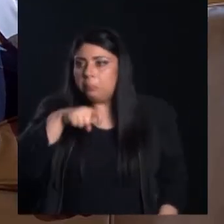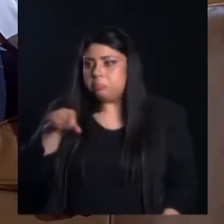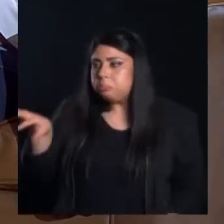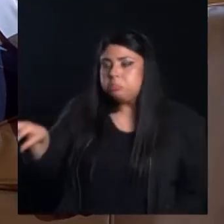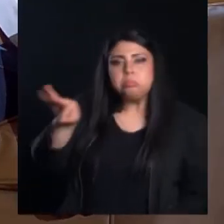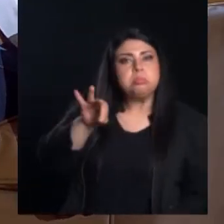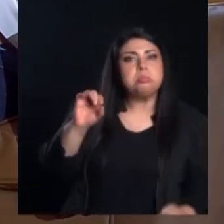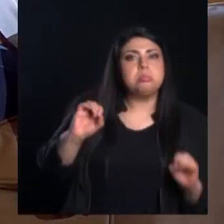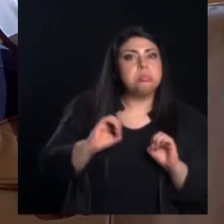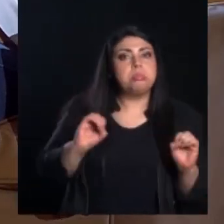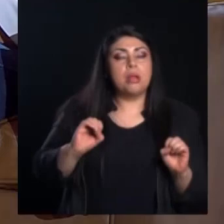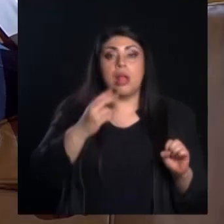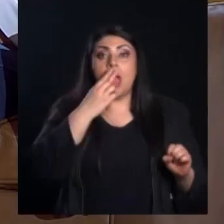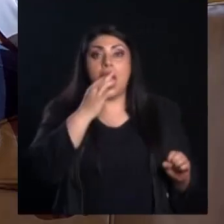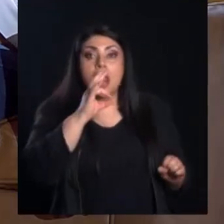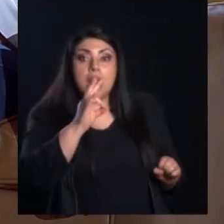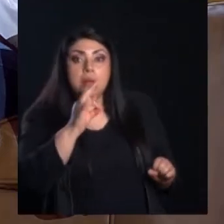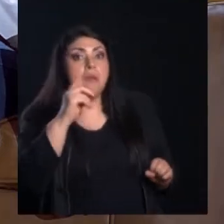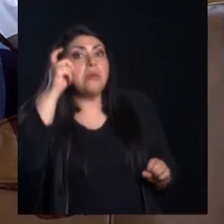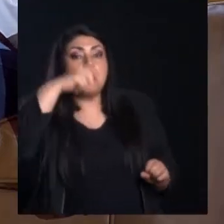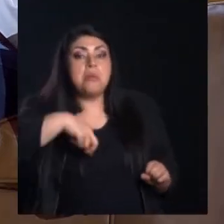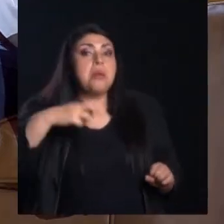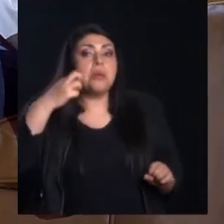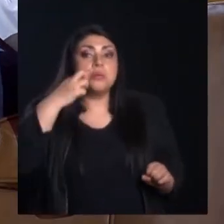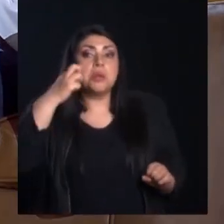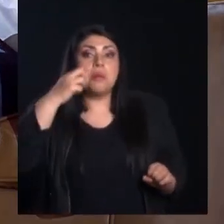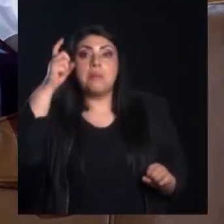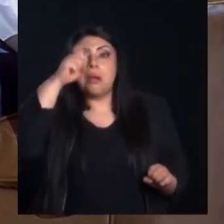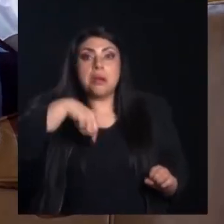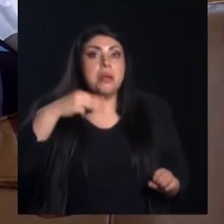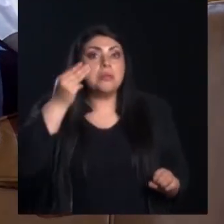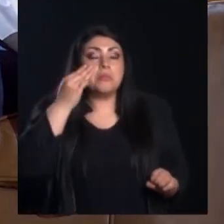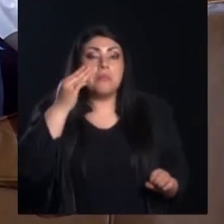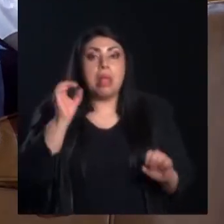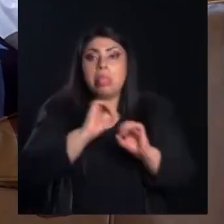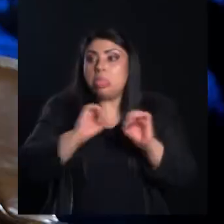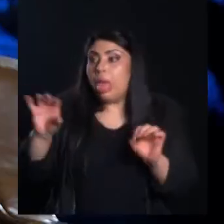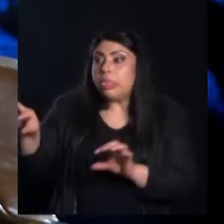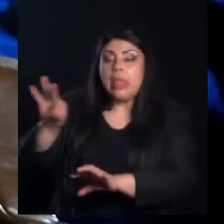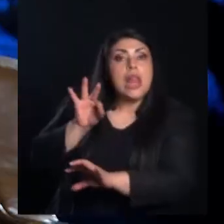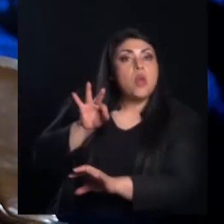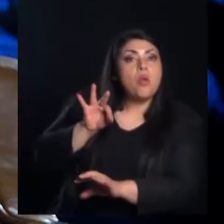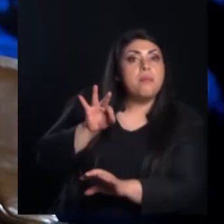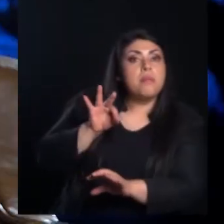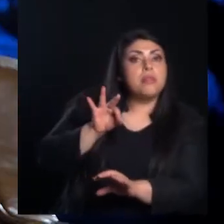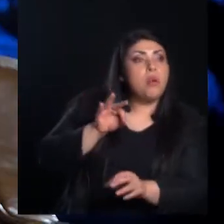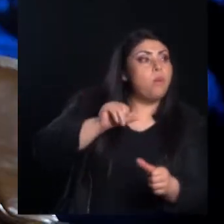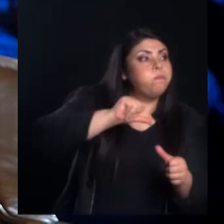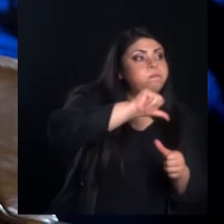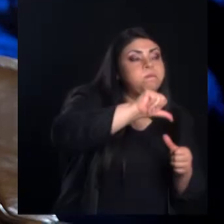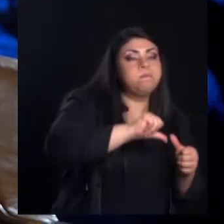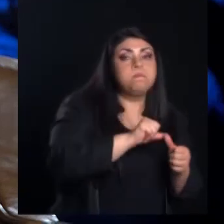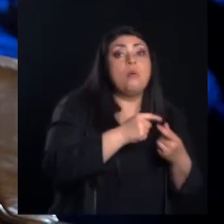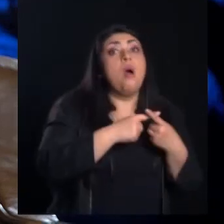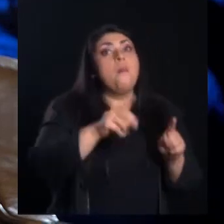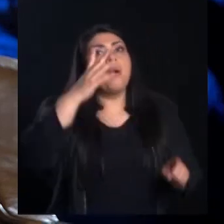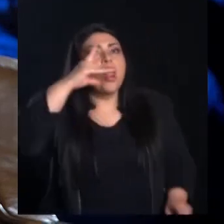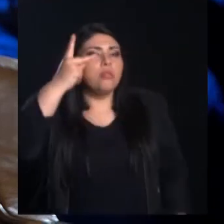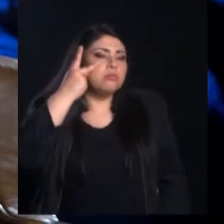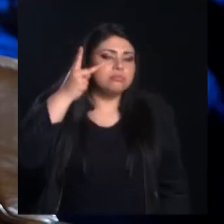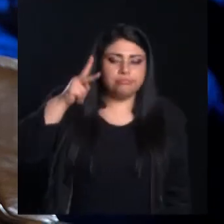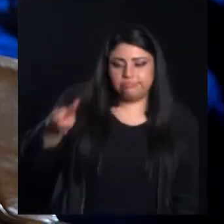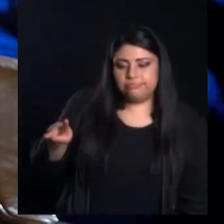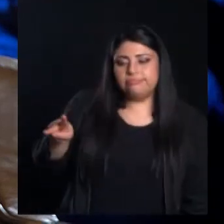tomo en cuenta ni sus hermanos ni su papá ni su mamá para ser el ungido de dios pero dios lo tomo en cuenta